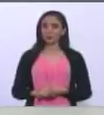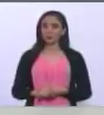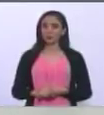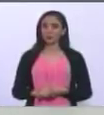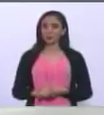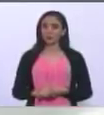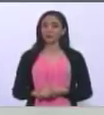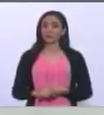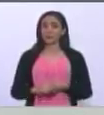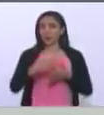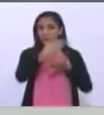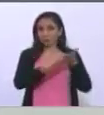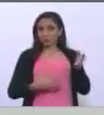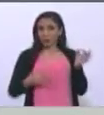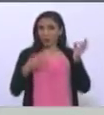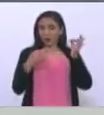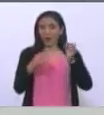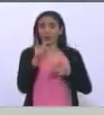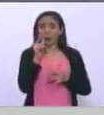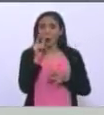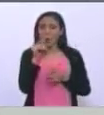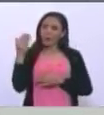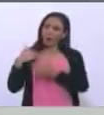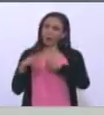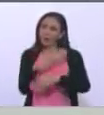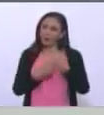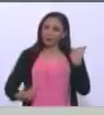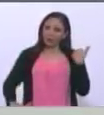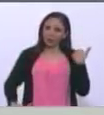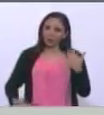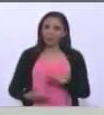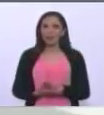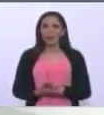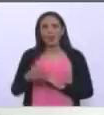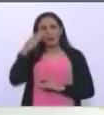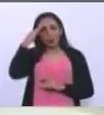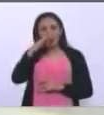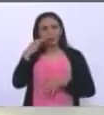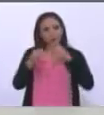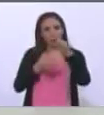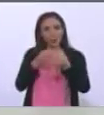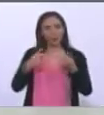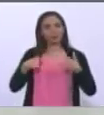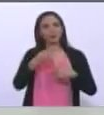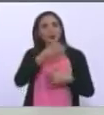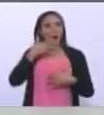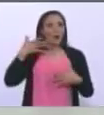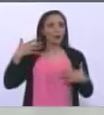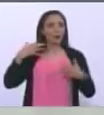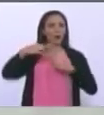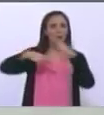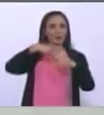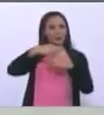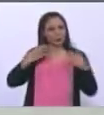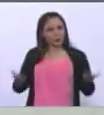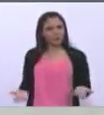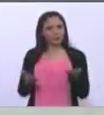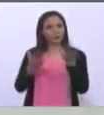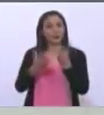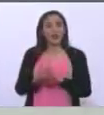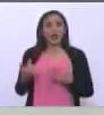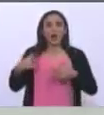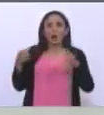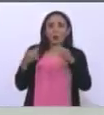A través de una carta, el exmandatario cubano manifestó lo siguiente: estimado Nicolás, con orgullo revolucionario te envío, en nombre del